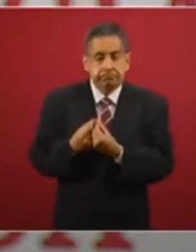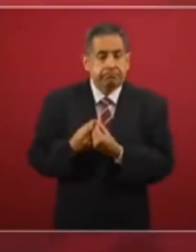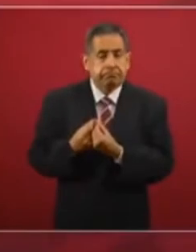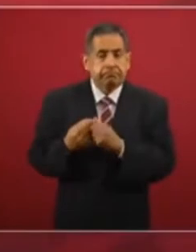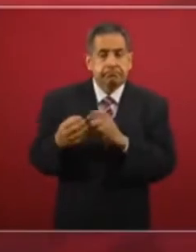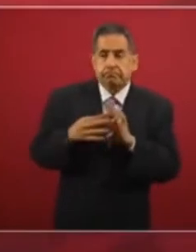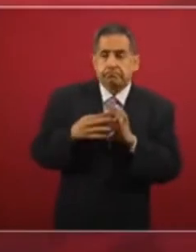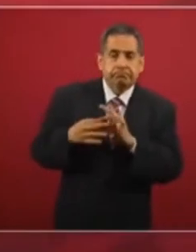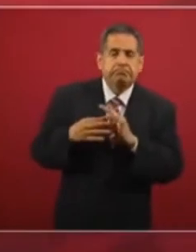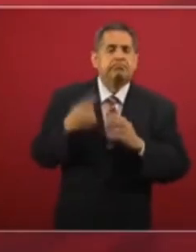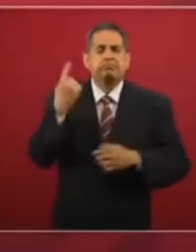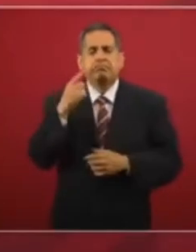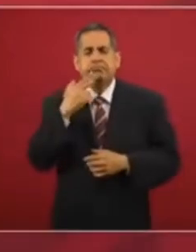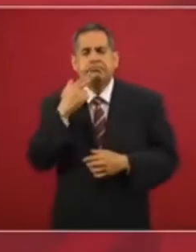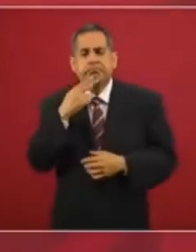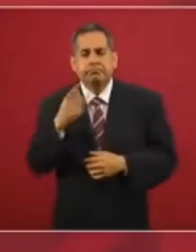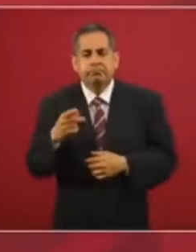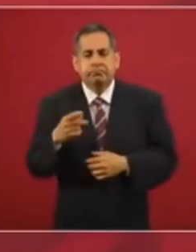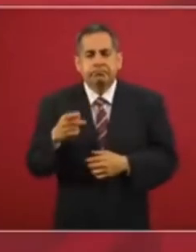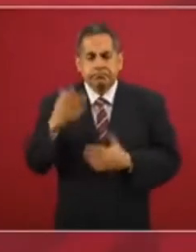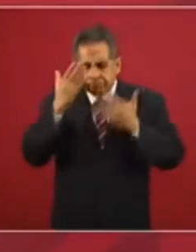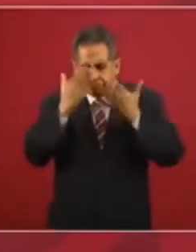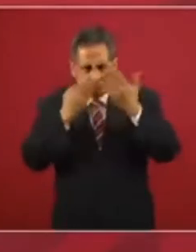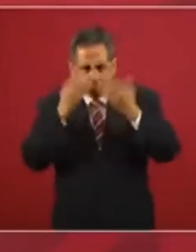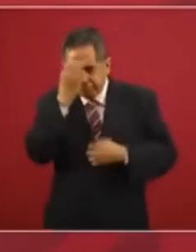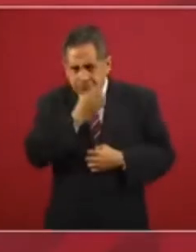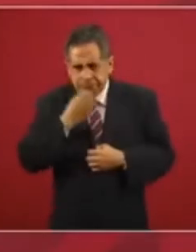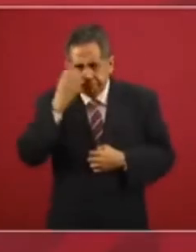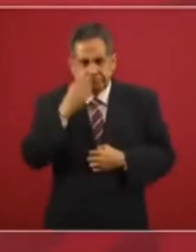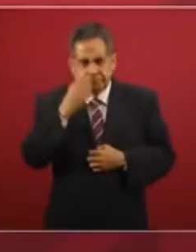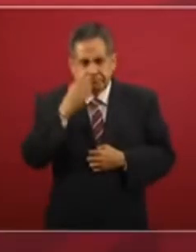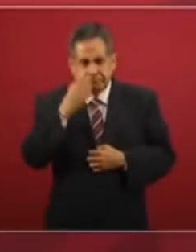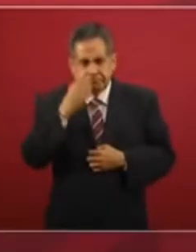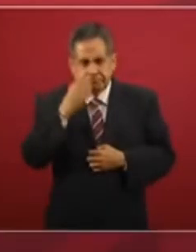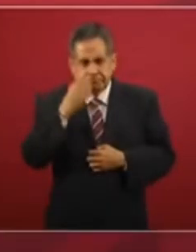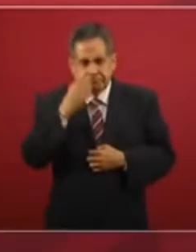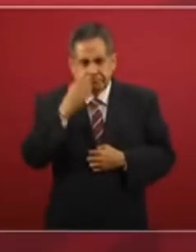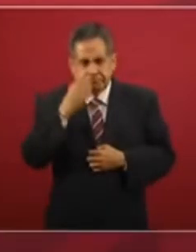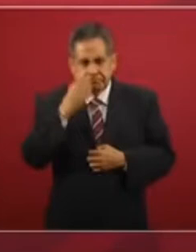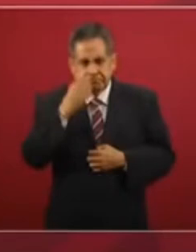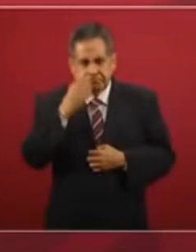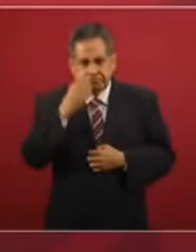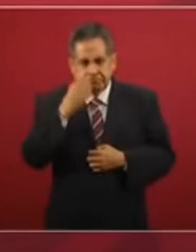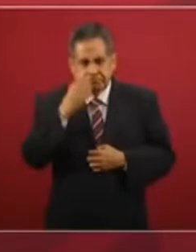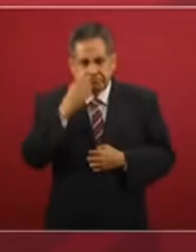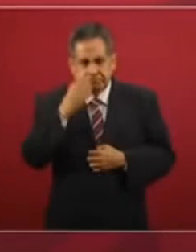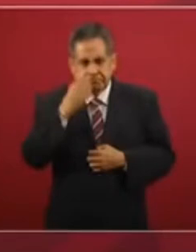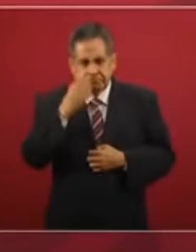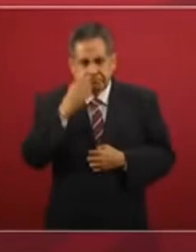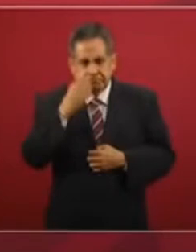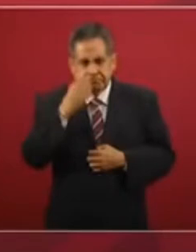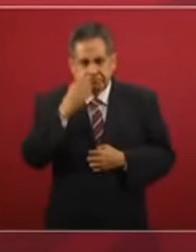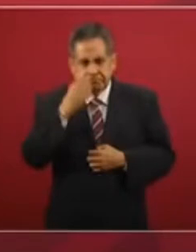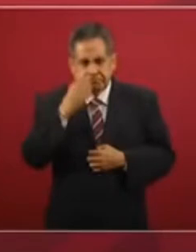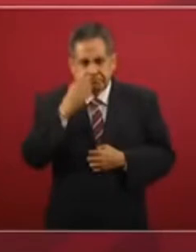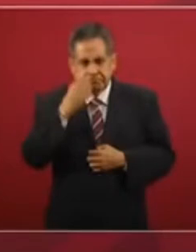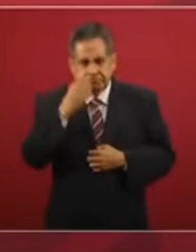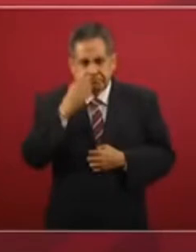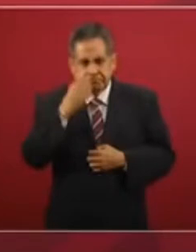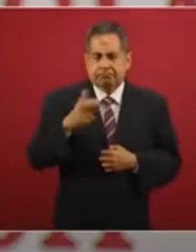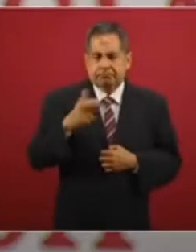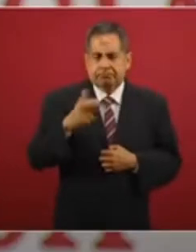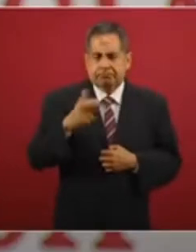in lo que será los estudios clínicos de la vacuna GRAD, which will be the clinical studies of the vaccine